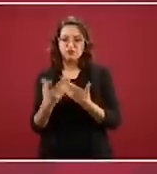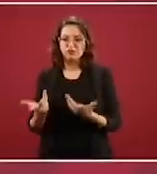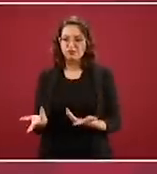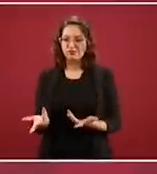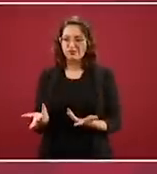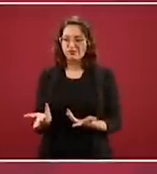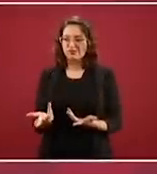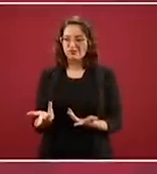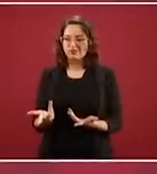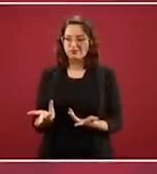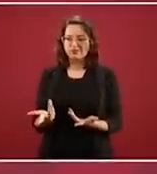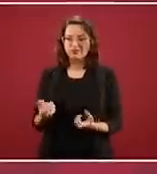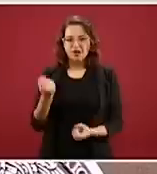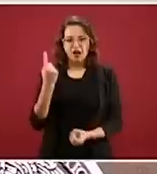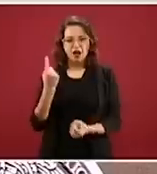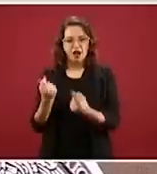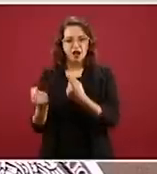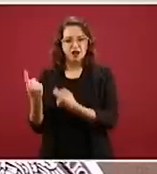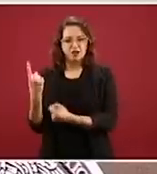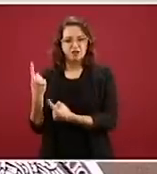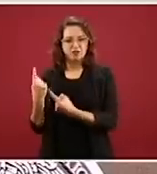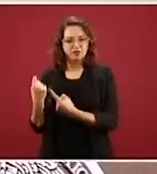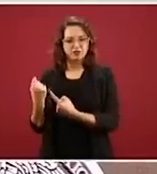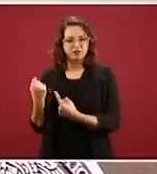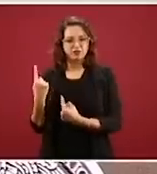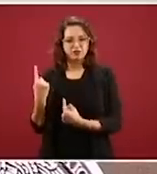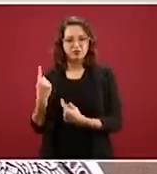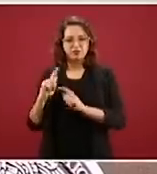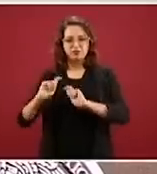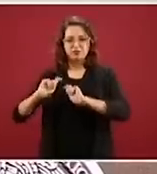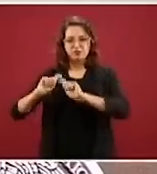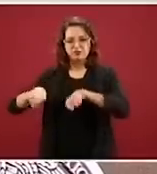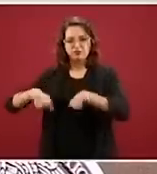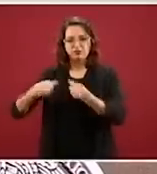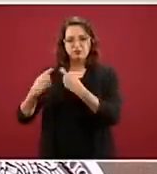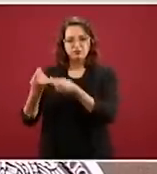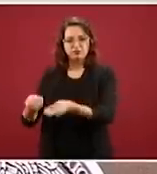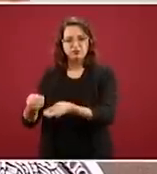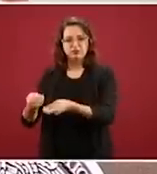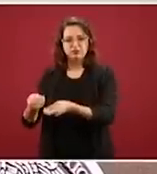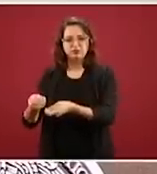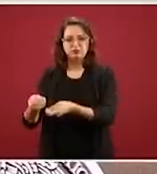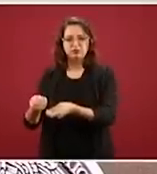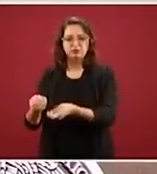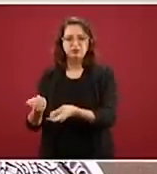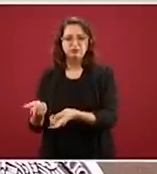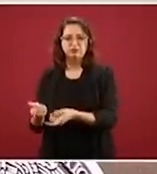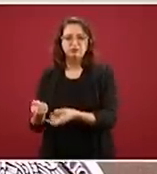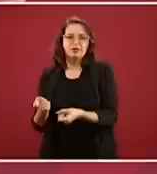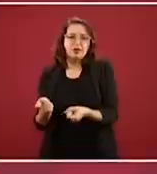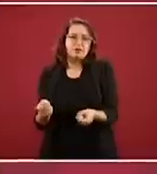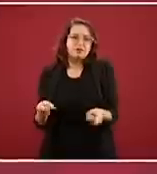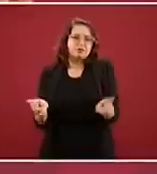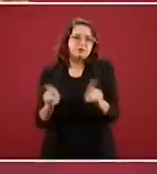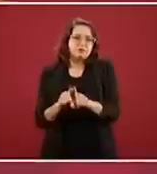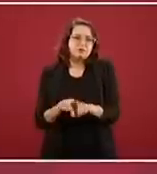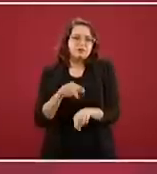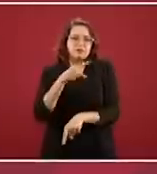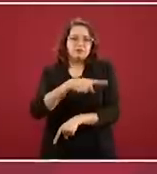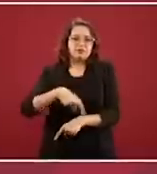Entonces, algunos están nombrados por los mismos